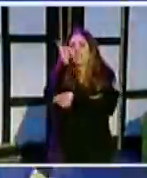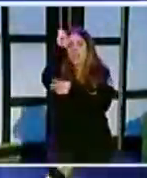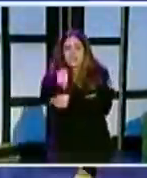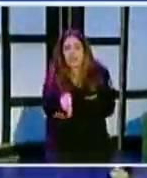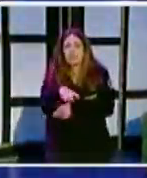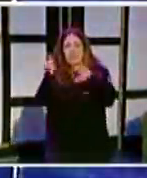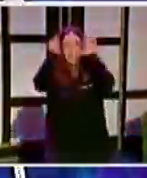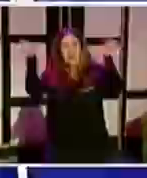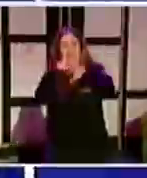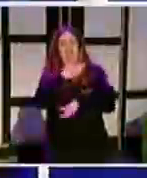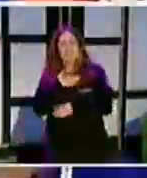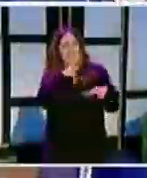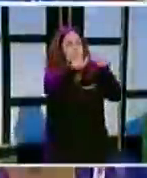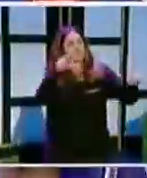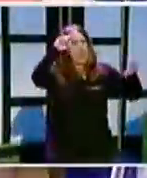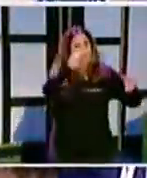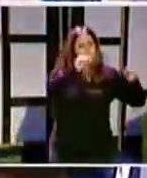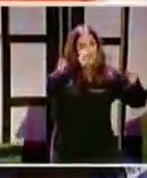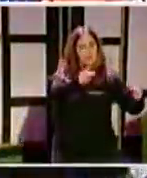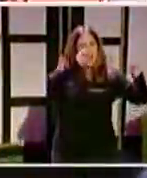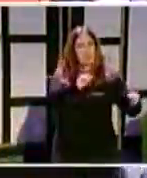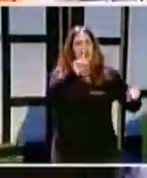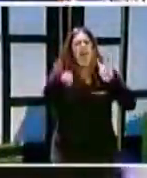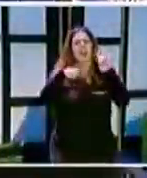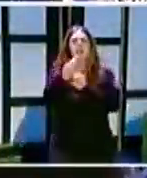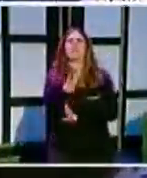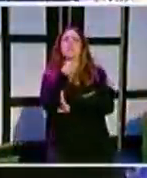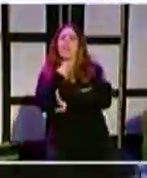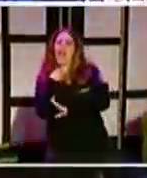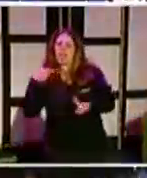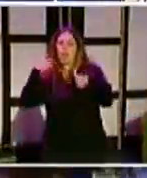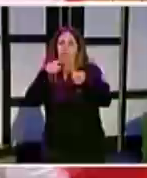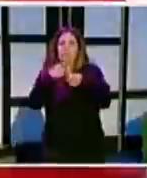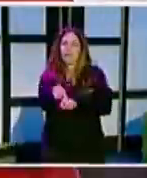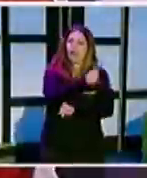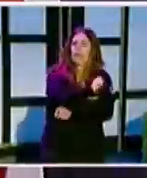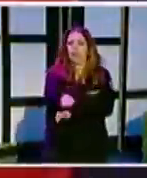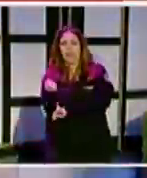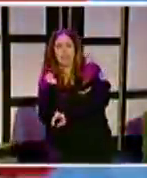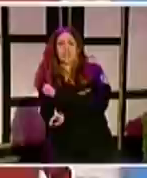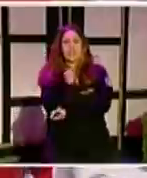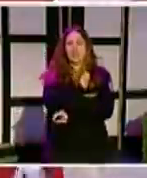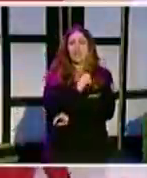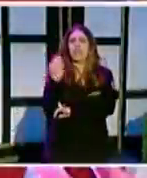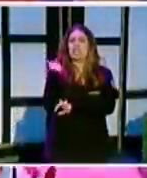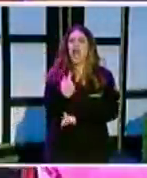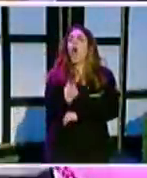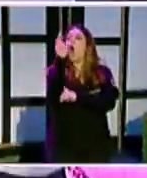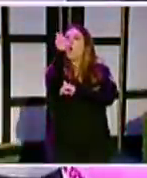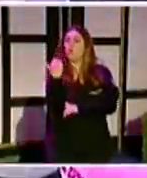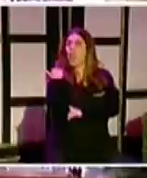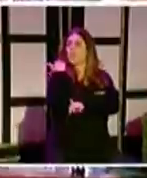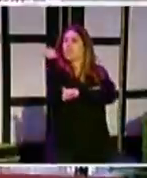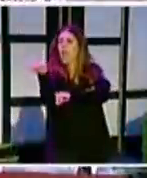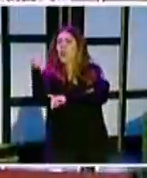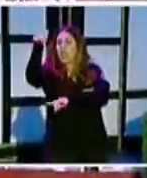reclaman a gente formada y quieren a becarios para explotar. Cuando me llamen un día de aquí a